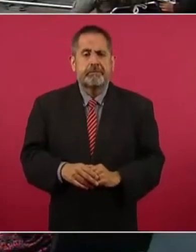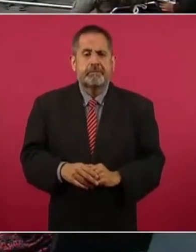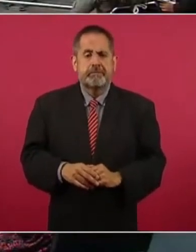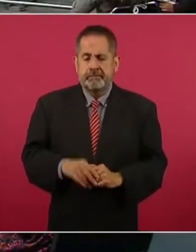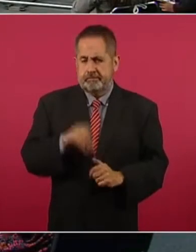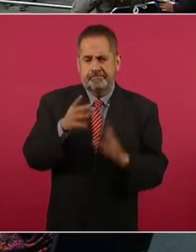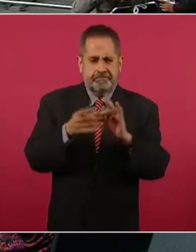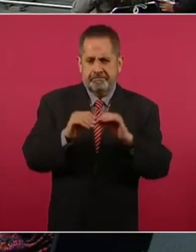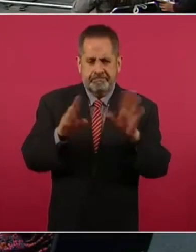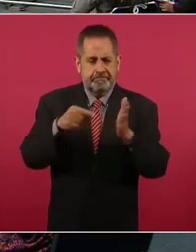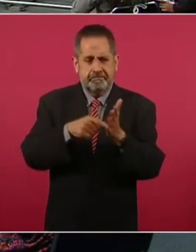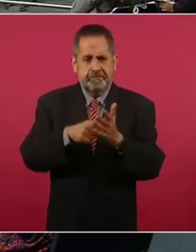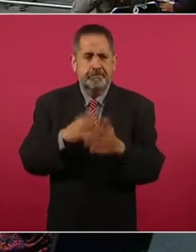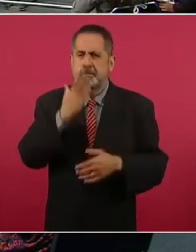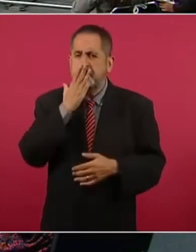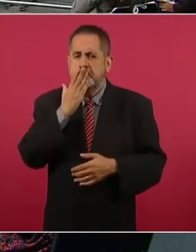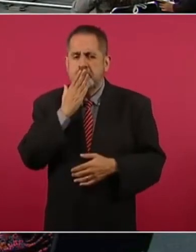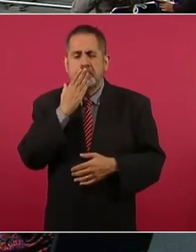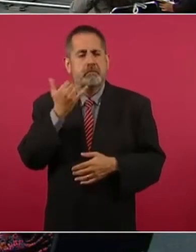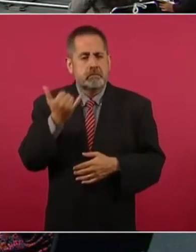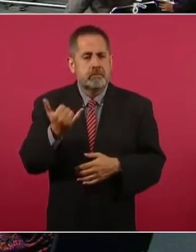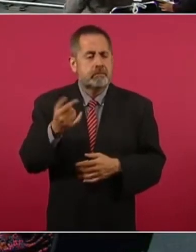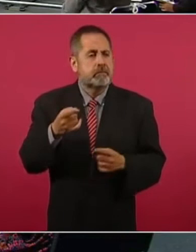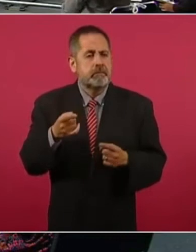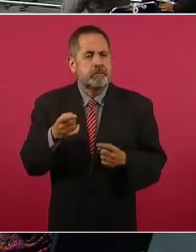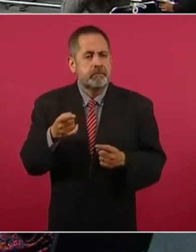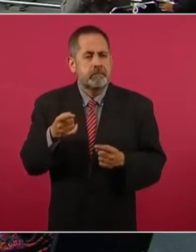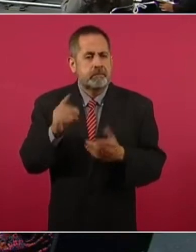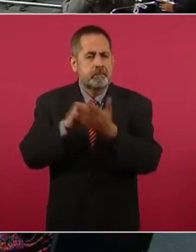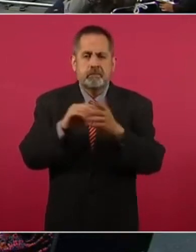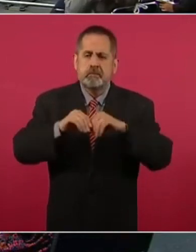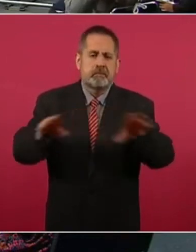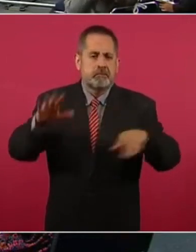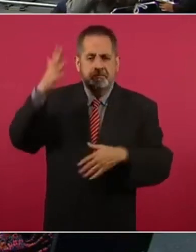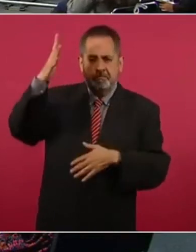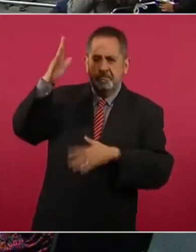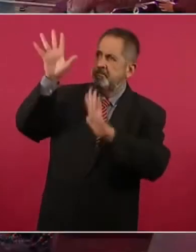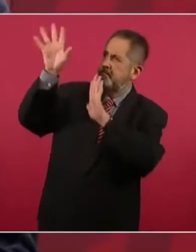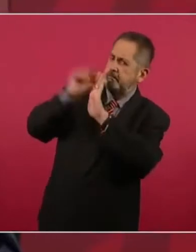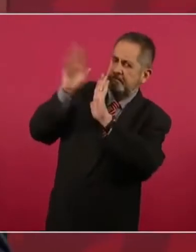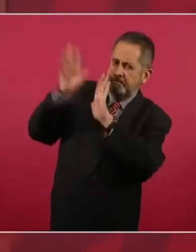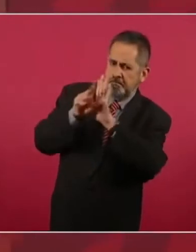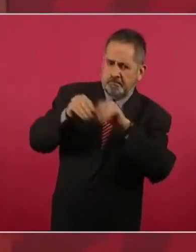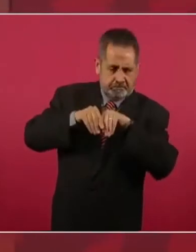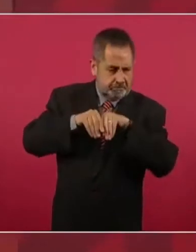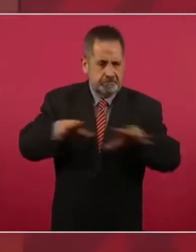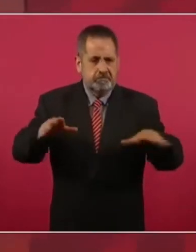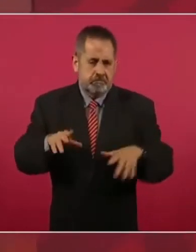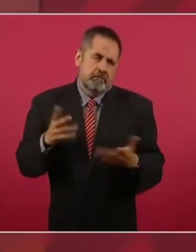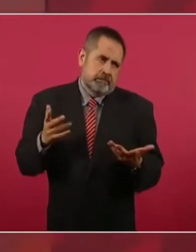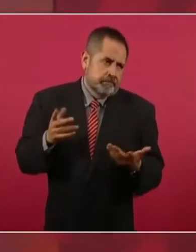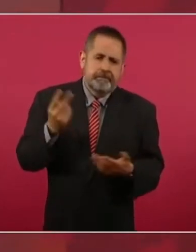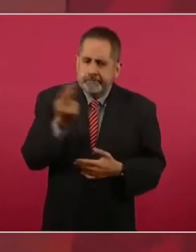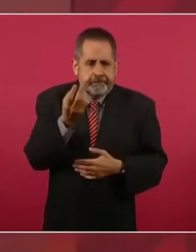Básicamente es Sonora, son plantas solares que requieren de todas